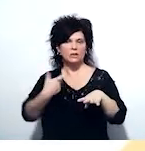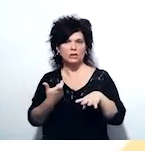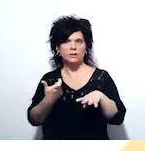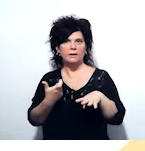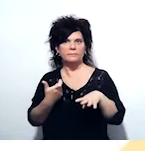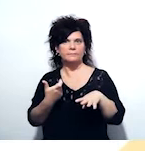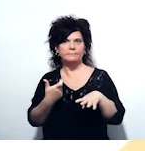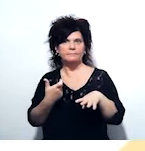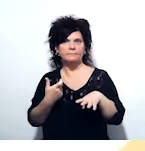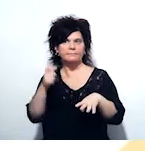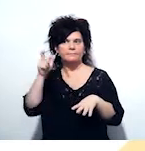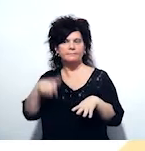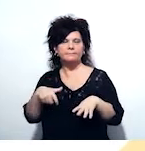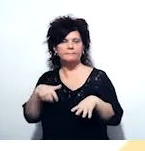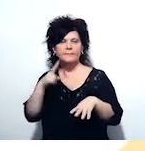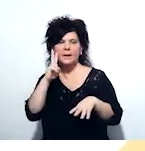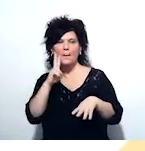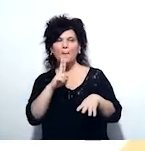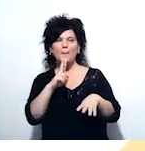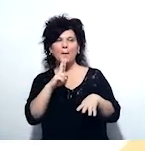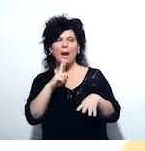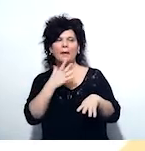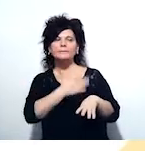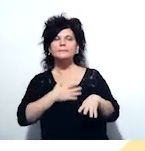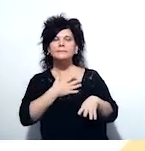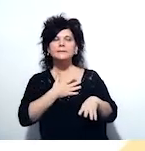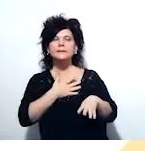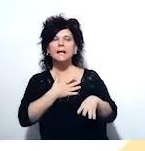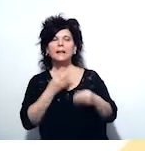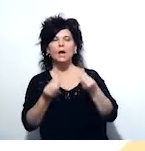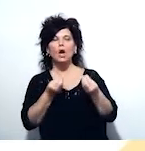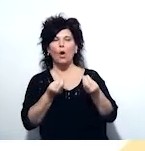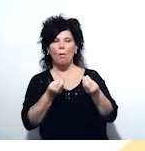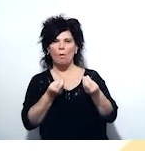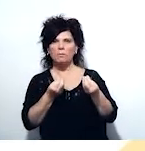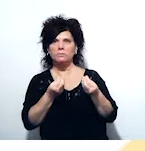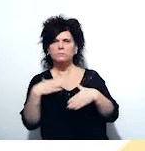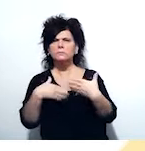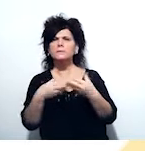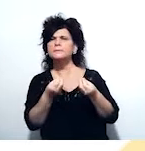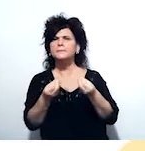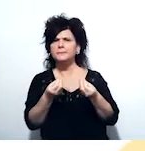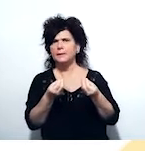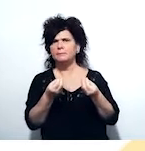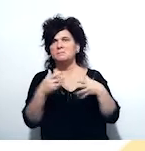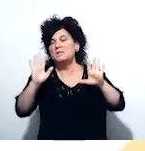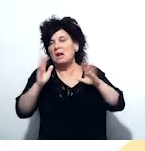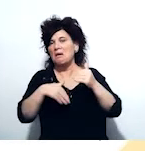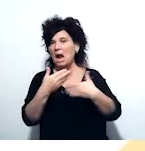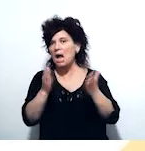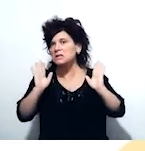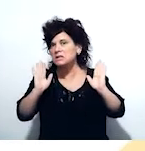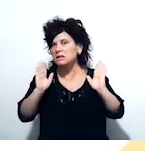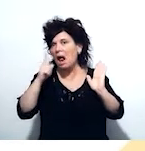se interpreta el mensaje, ¿cómo lo interpreta la persona que lo toma, ¿no? ¿Qué acción toma? Si es que toma alguna acción o no,